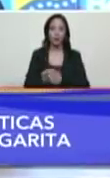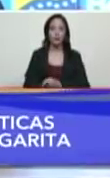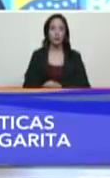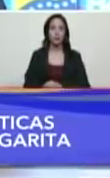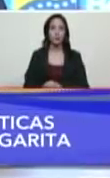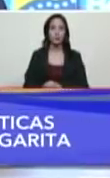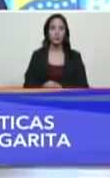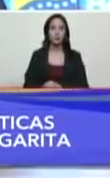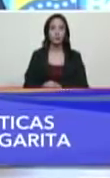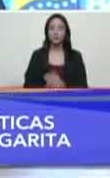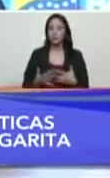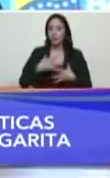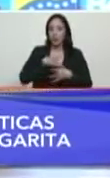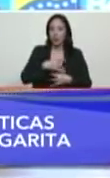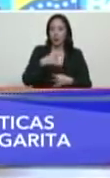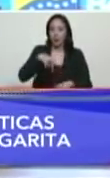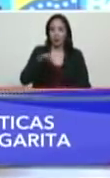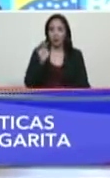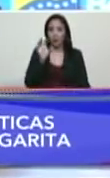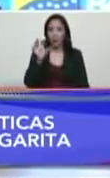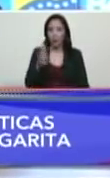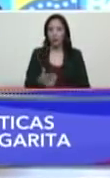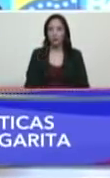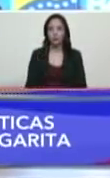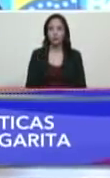de los intereses nacionales,